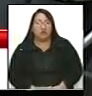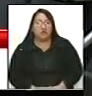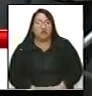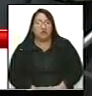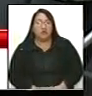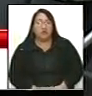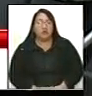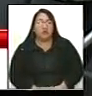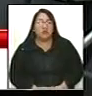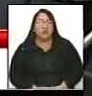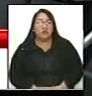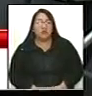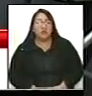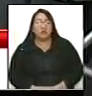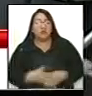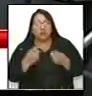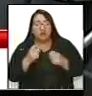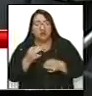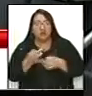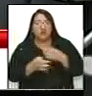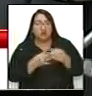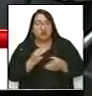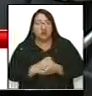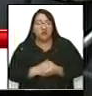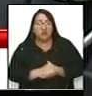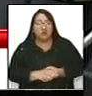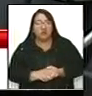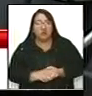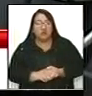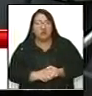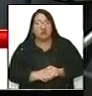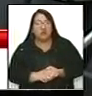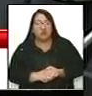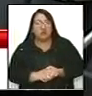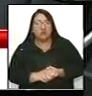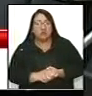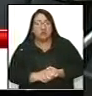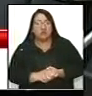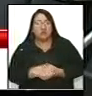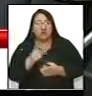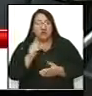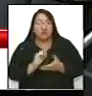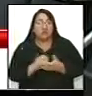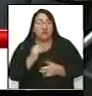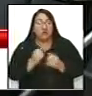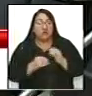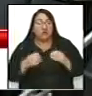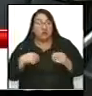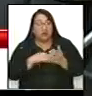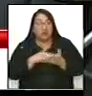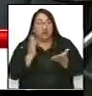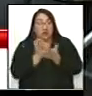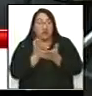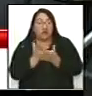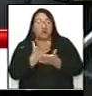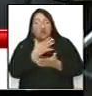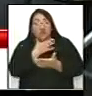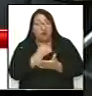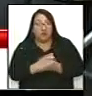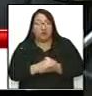que yo trato siempre de mencionar es que una vez llegado al culmino de nuestros estudios, me